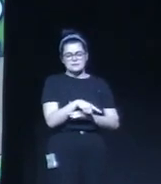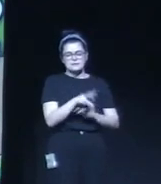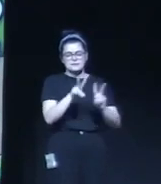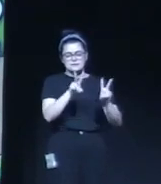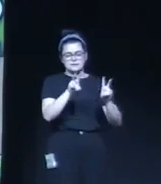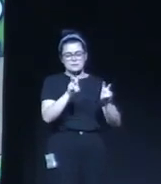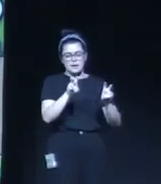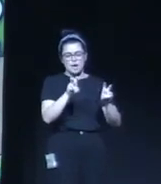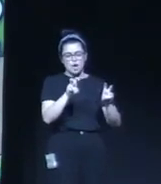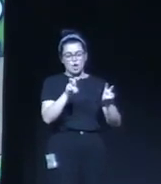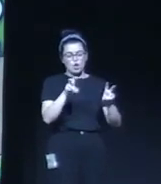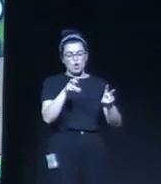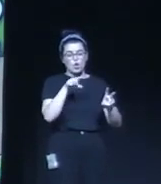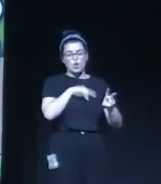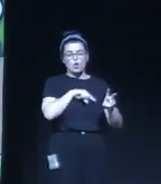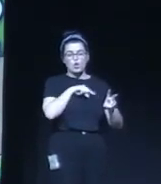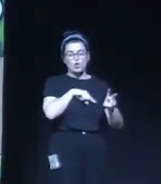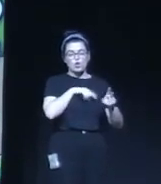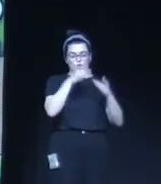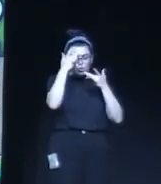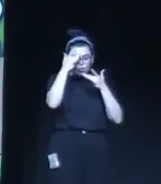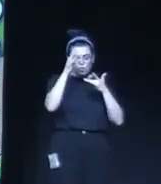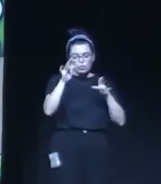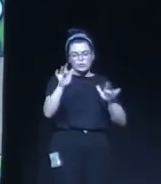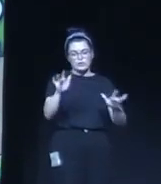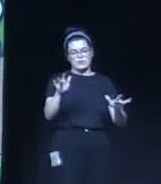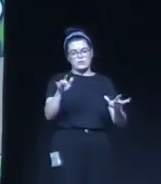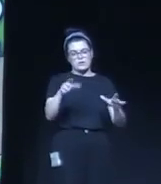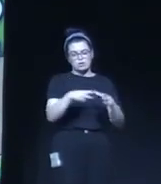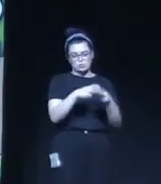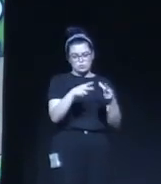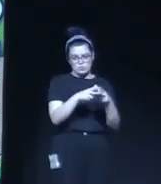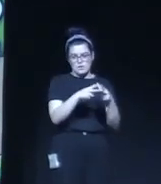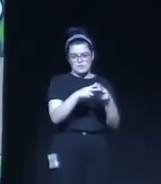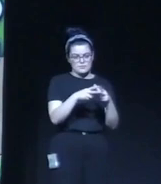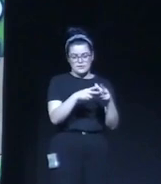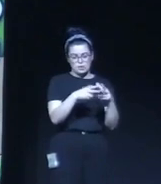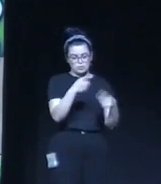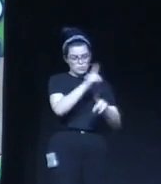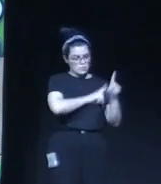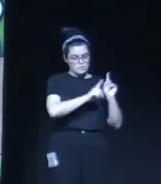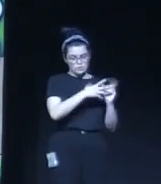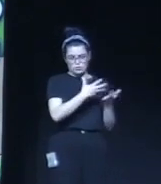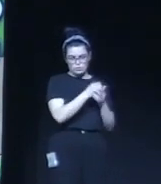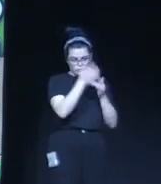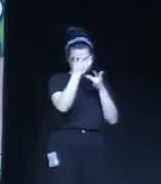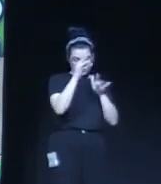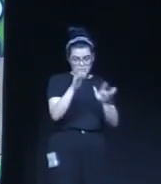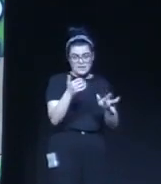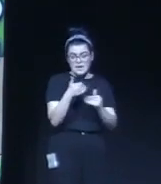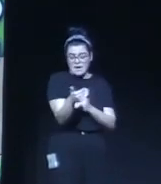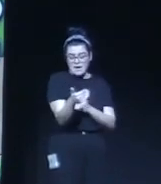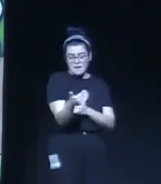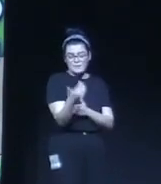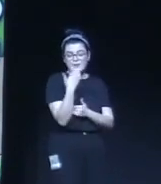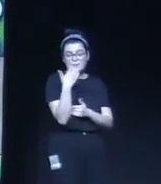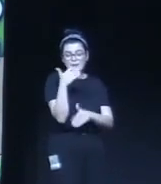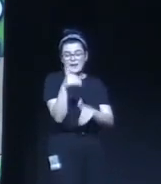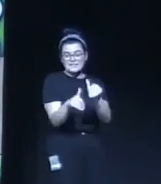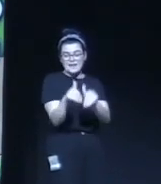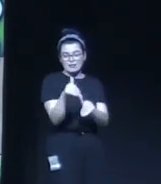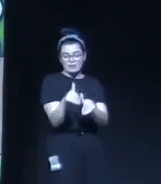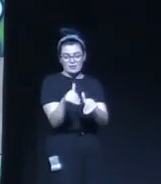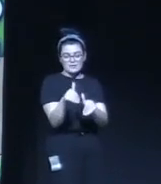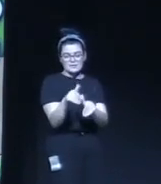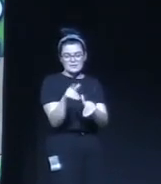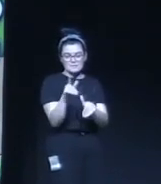eso, conciencia social de este tipo de problemas. Y ahora que, por ejemplo, hemos tenido las elecciones, el otro día vi